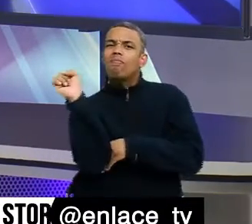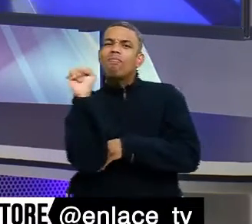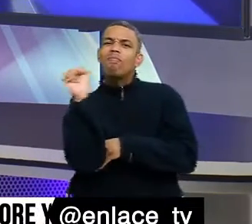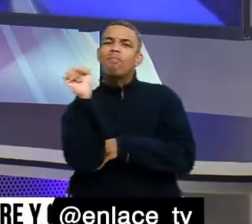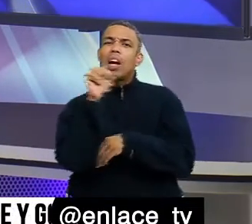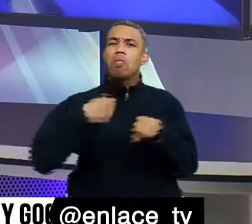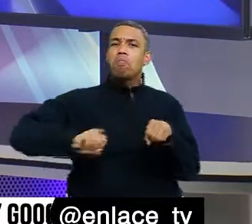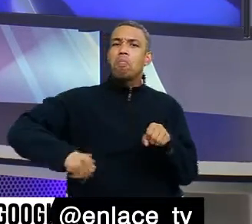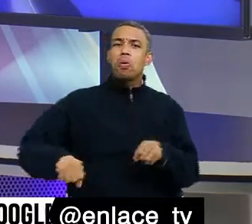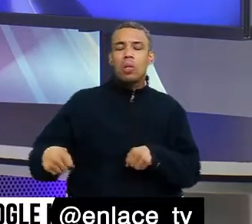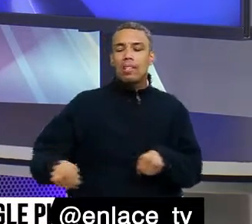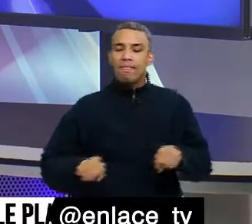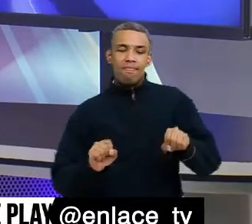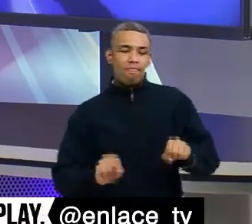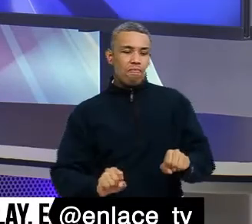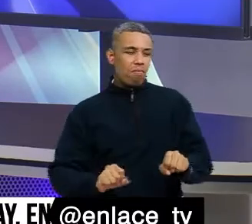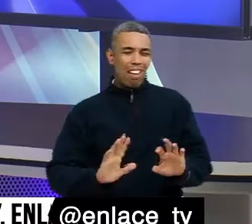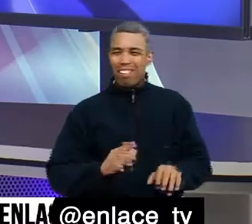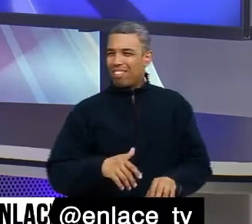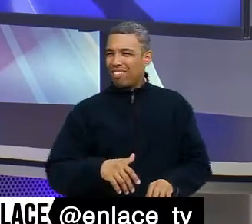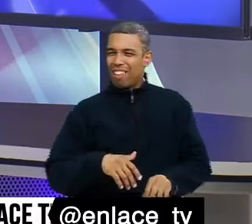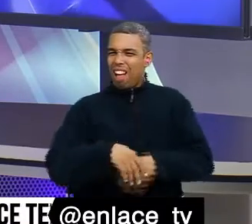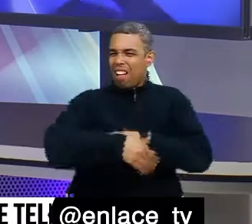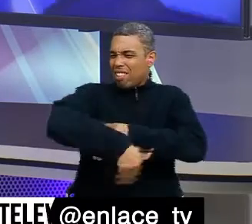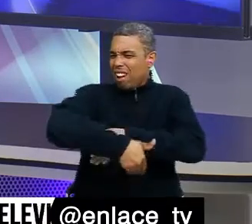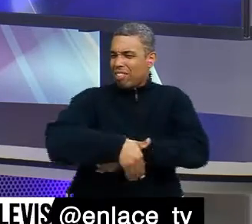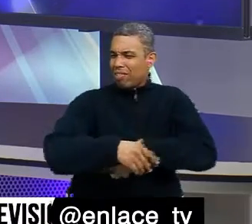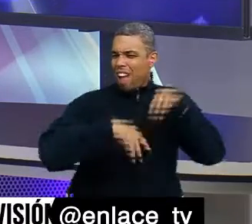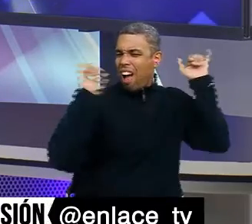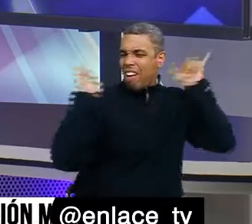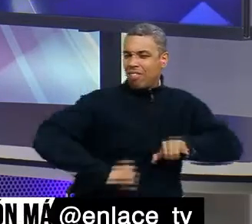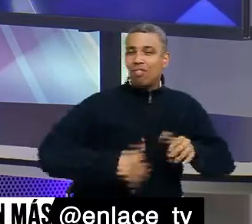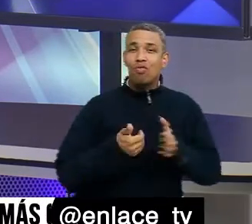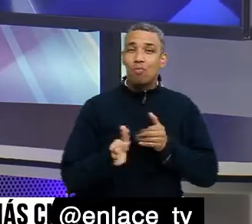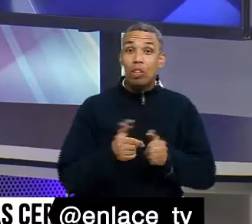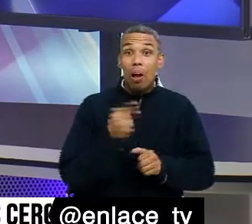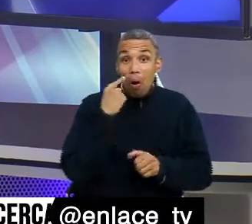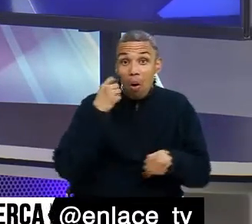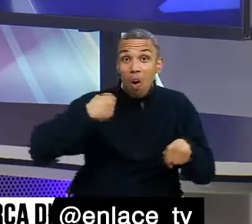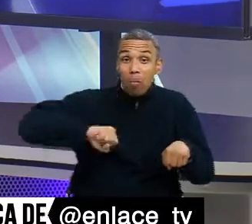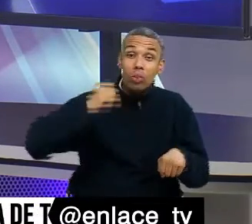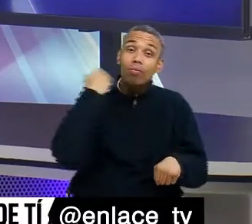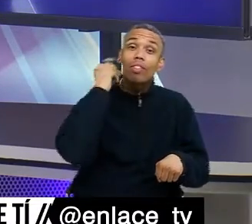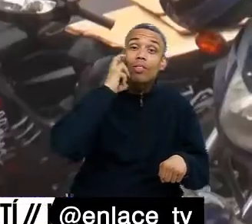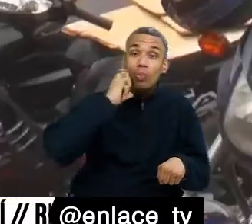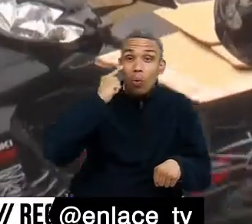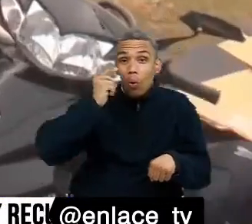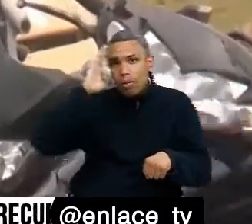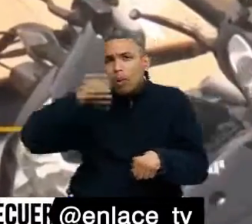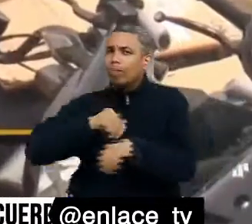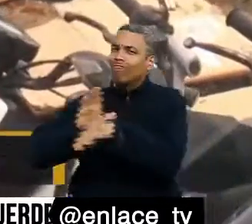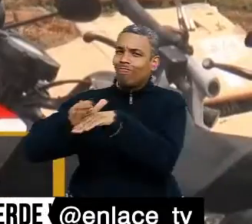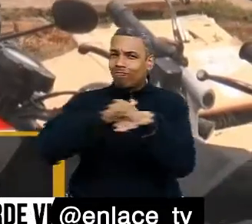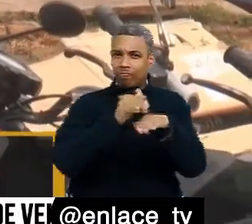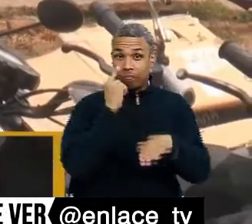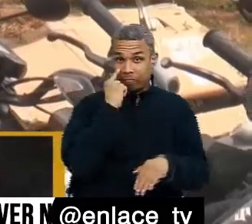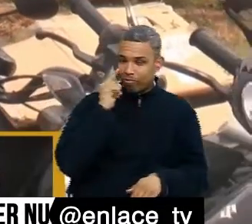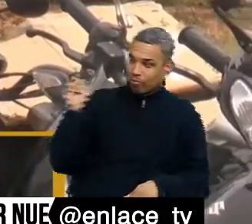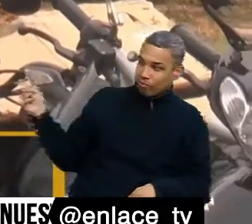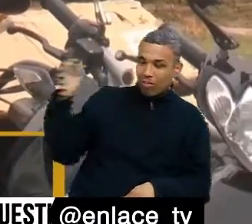la Policía Nacional en Barranca Bermeja. Está dirigida a la prevención del hurto de motocicletas. La iniciativa nace